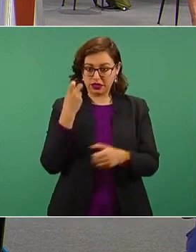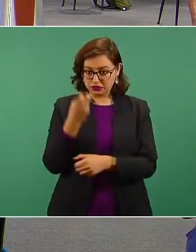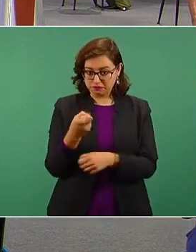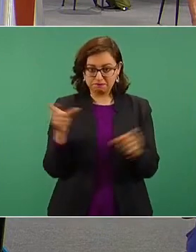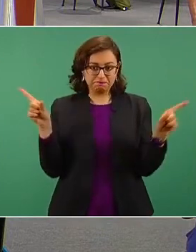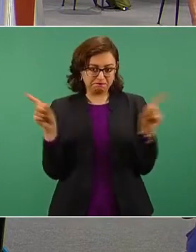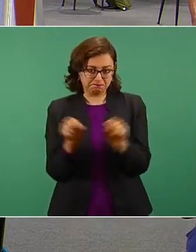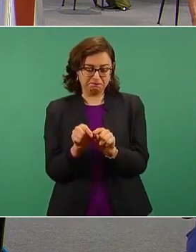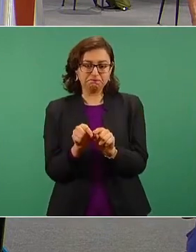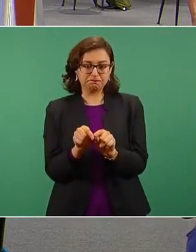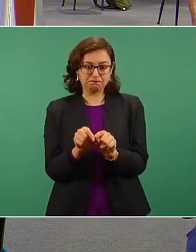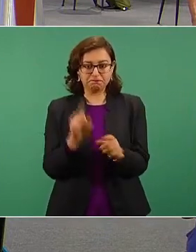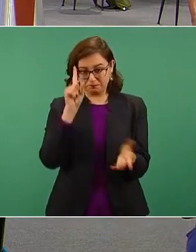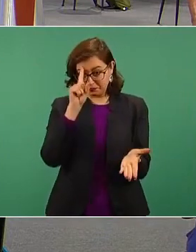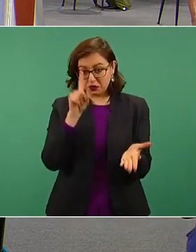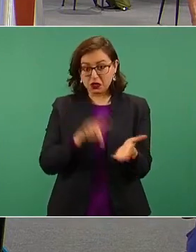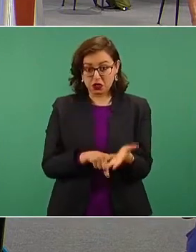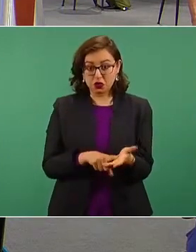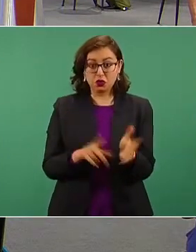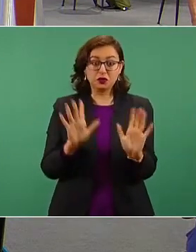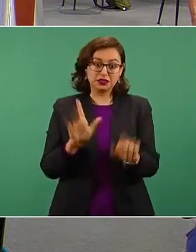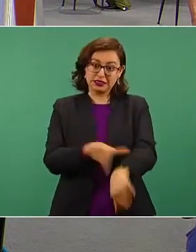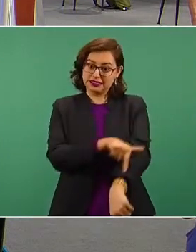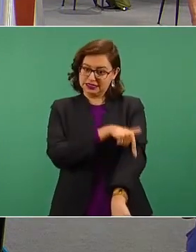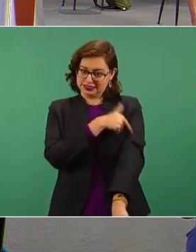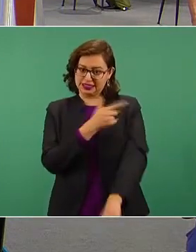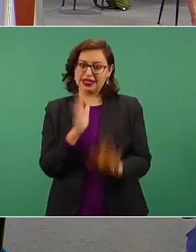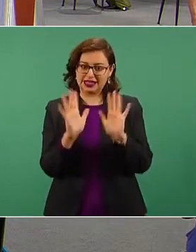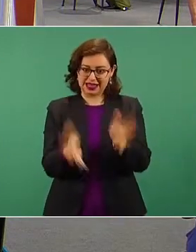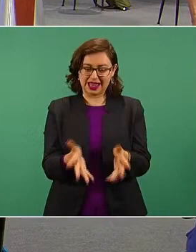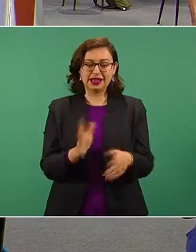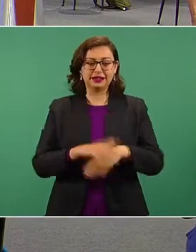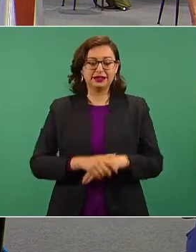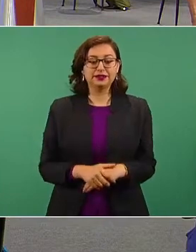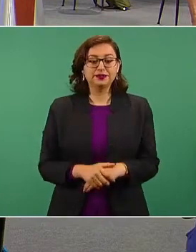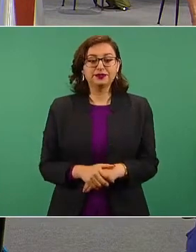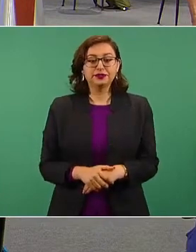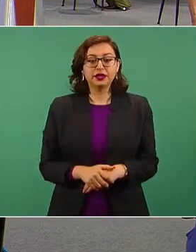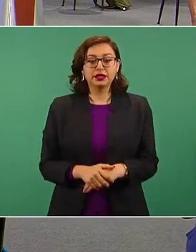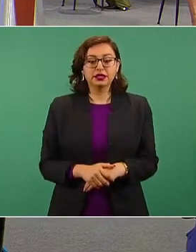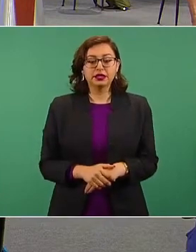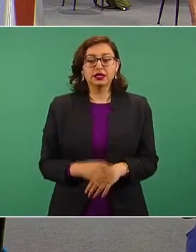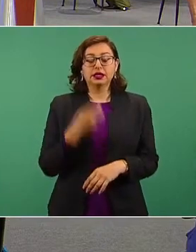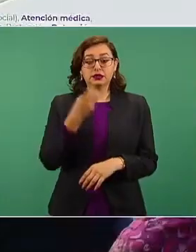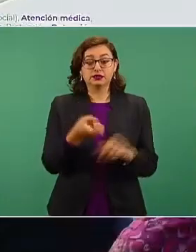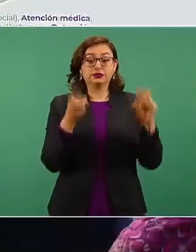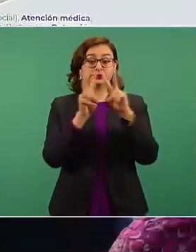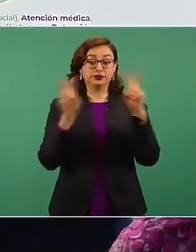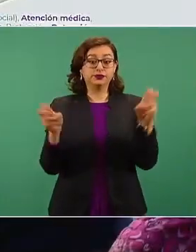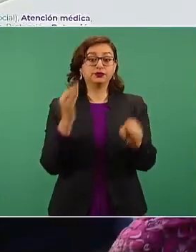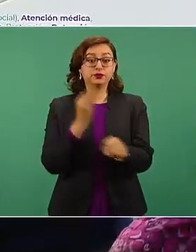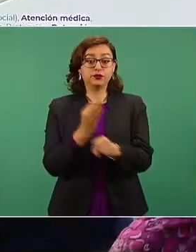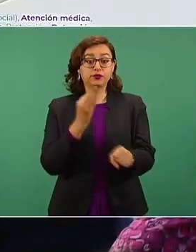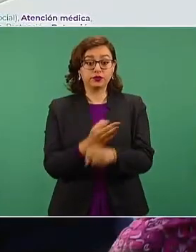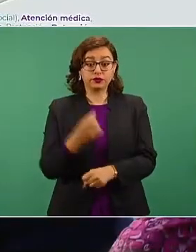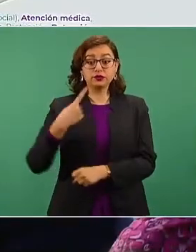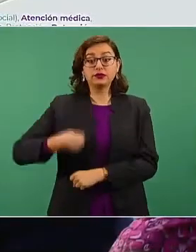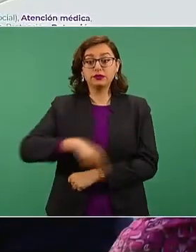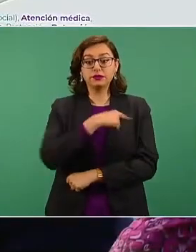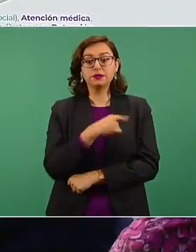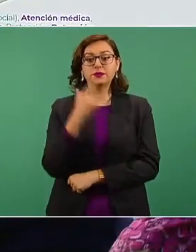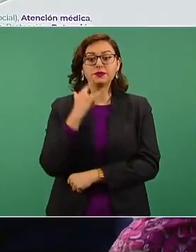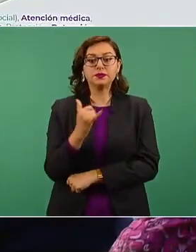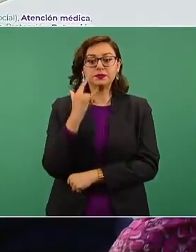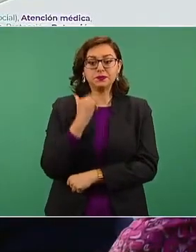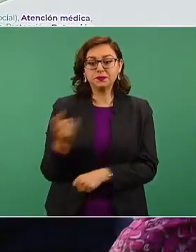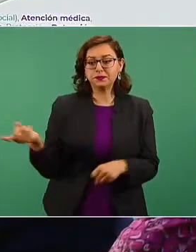creo que ya. Creo que es más, creo que ya hasta me extendí. Pues en términos generales, eso es lo que estamos haciendo, reforzando